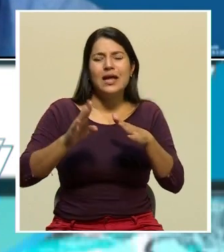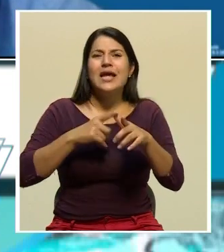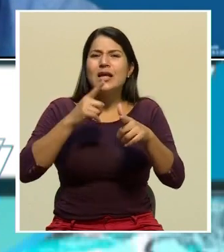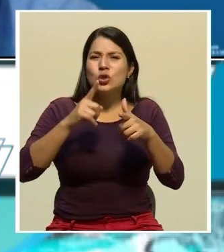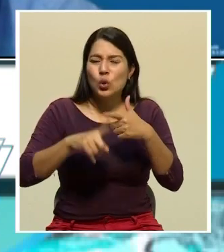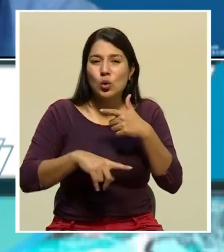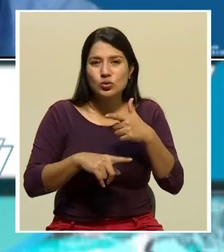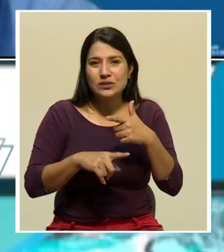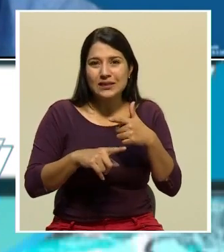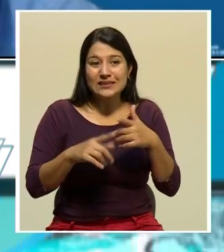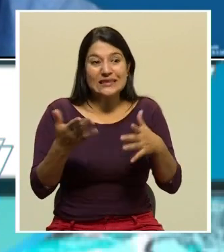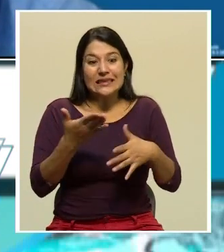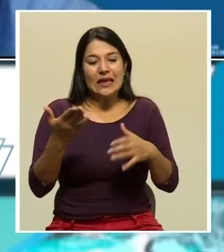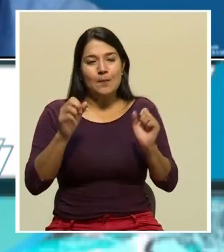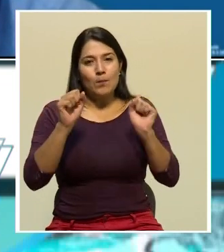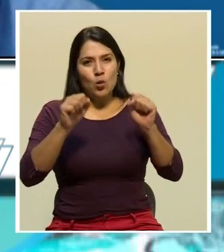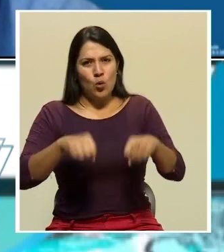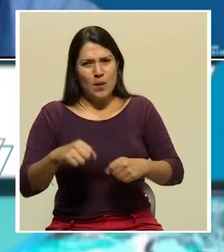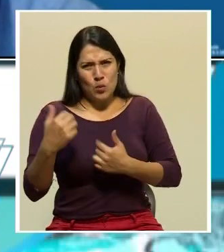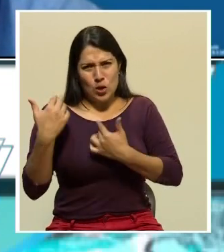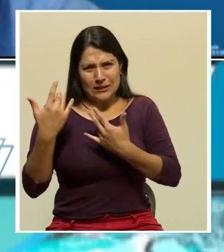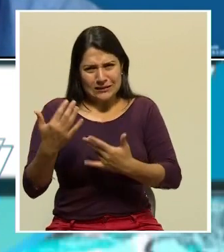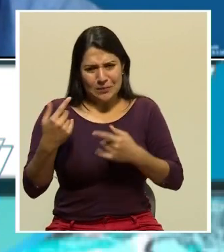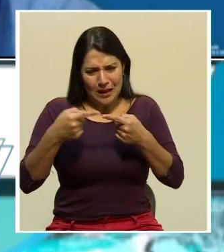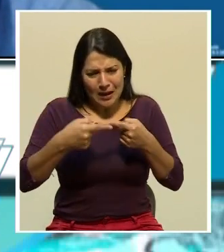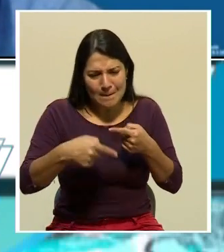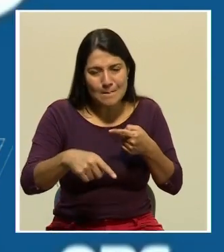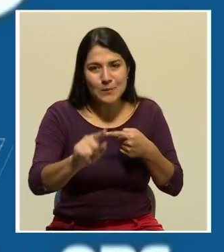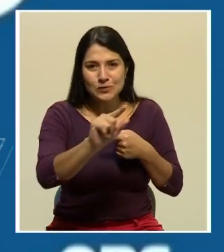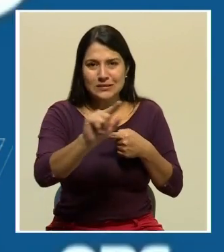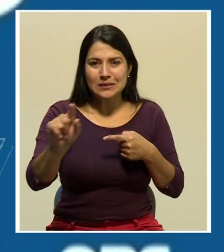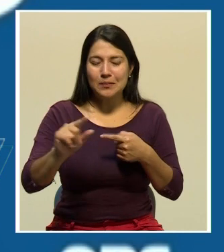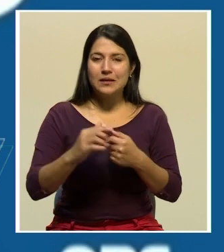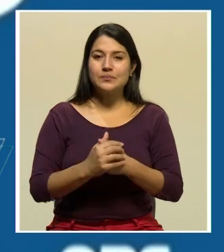pandemia podemos esperar en las próximas semanas?